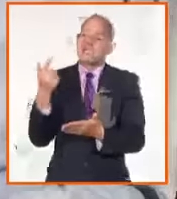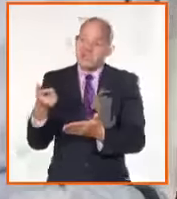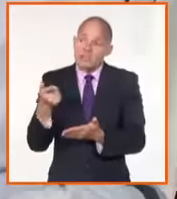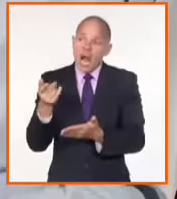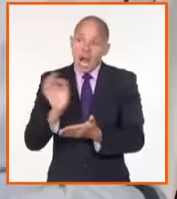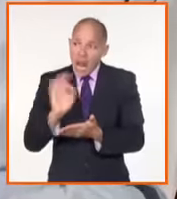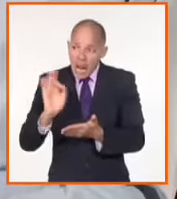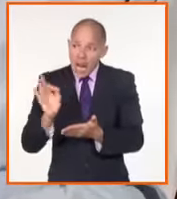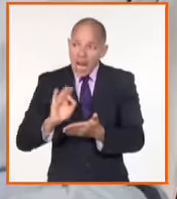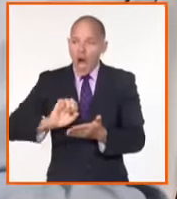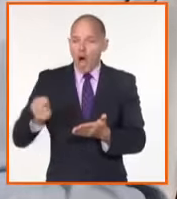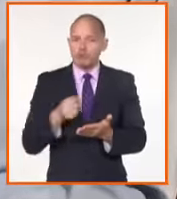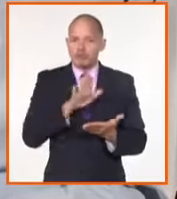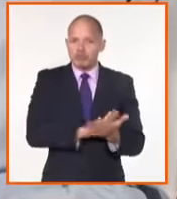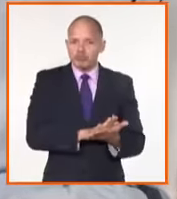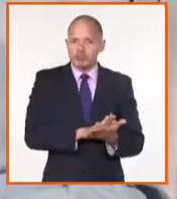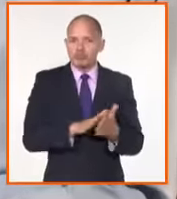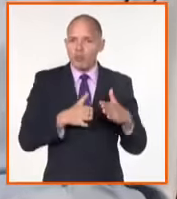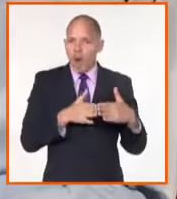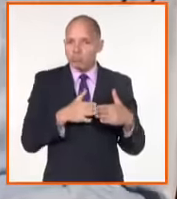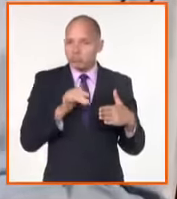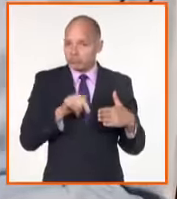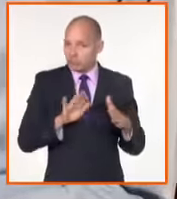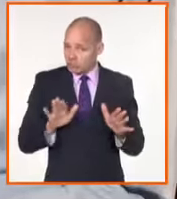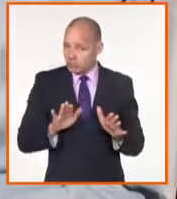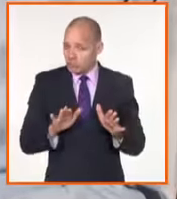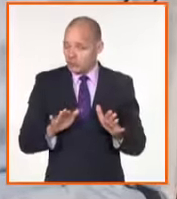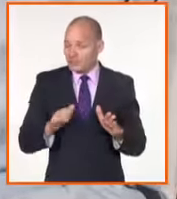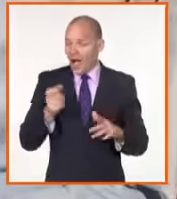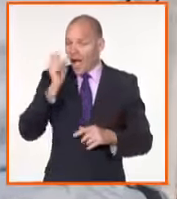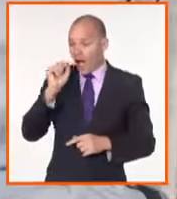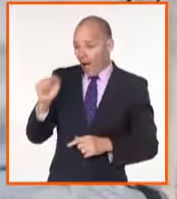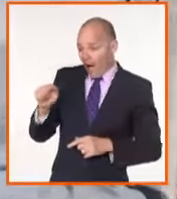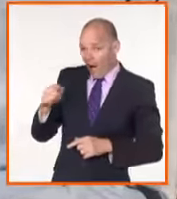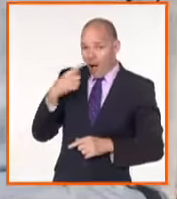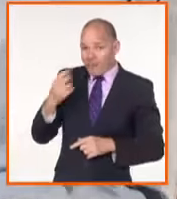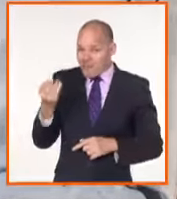cambiaron la situación. Y todos los días por la mañana se explica